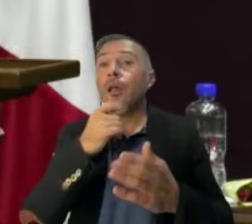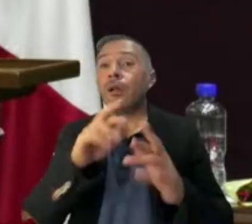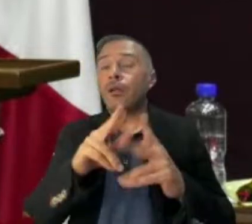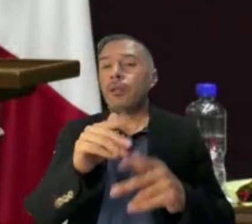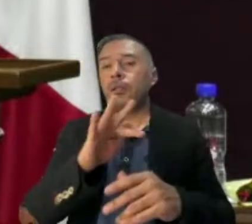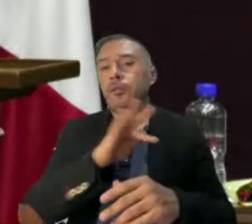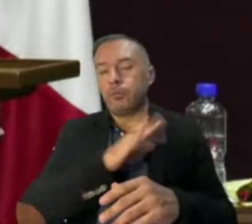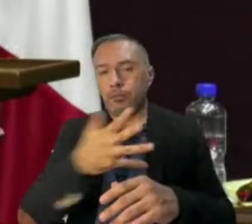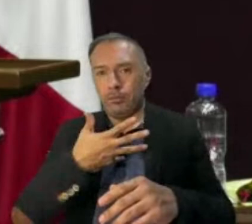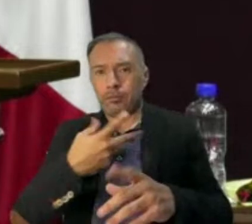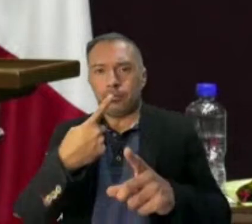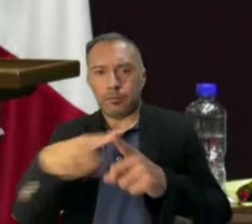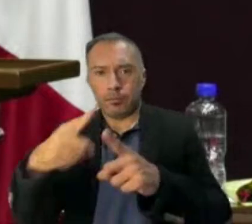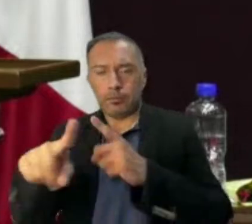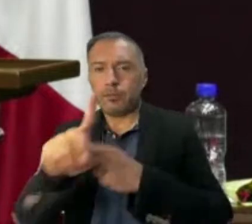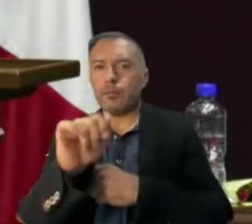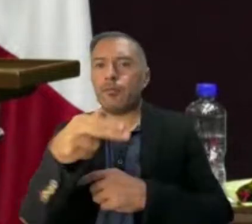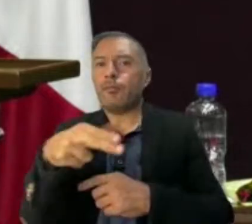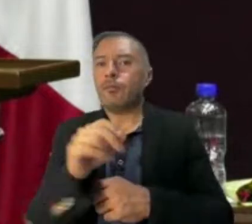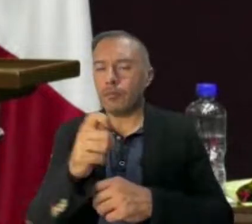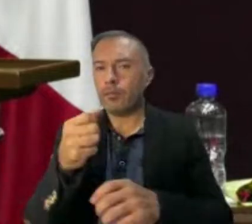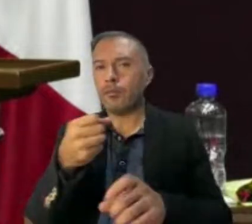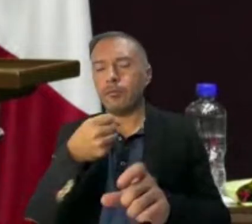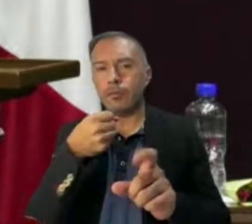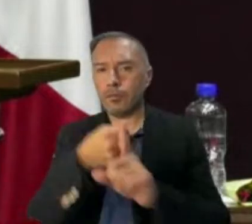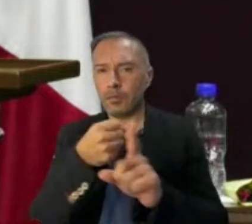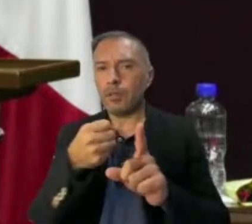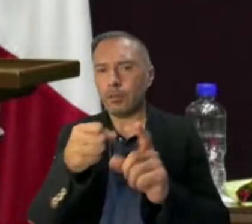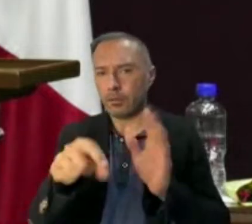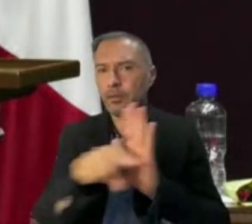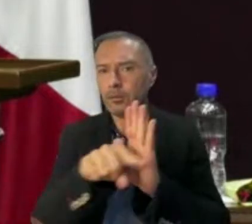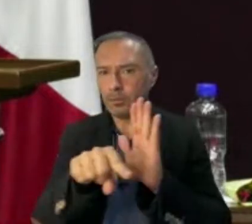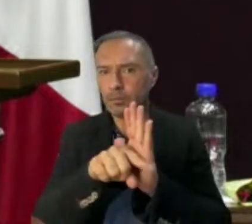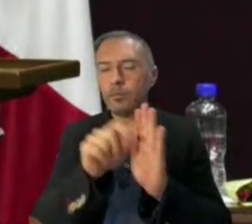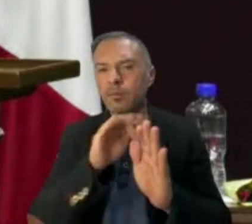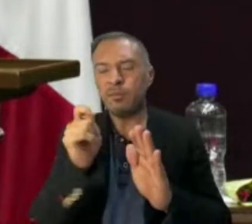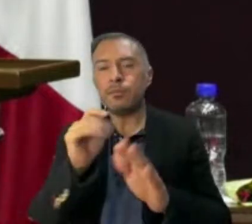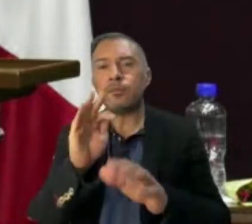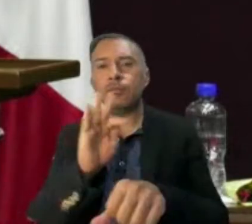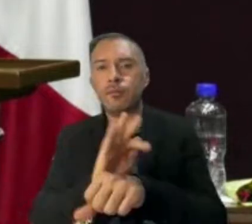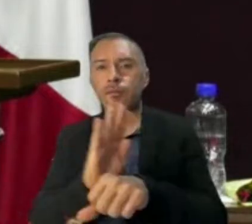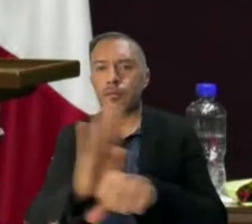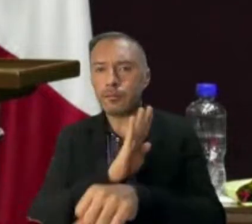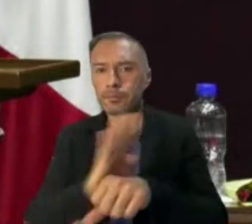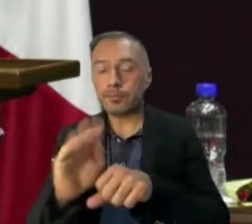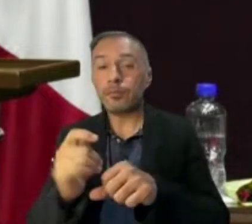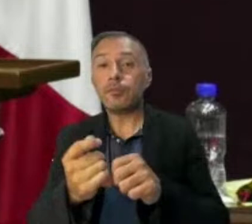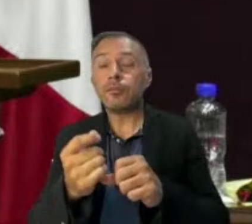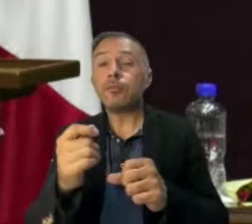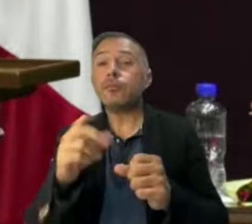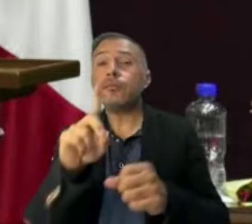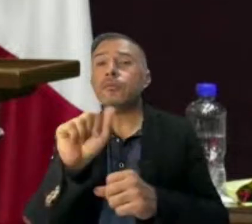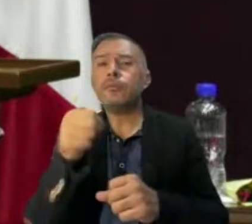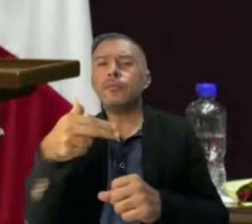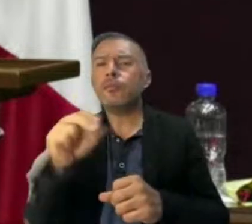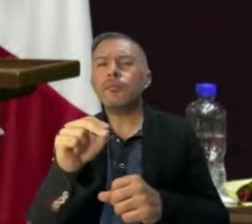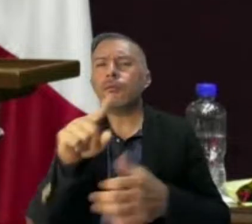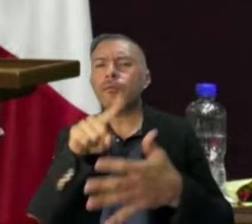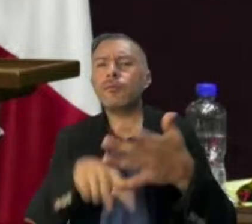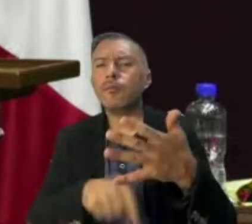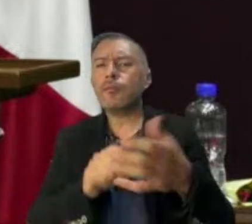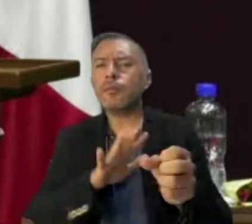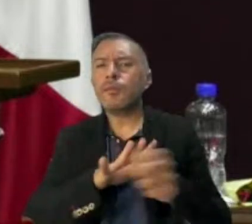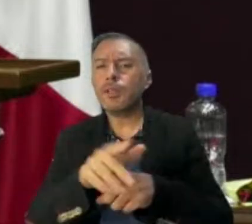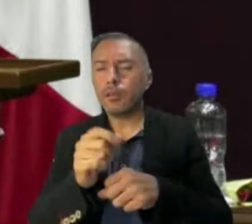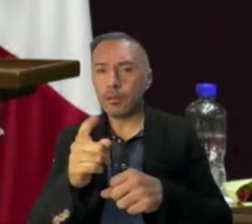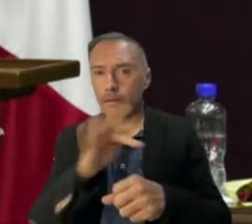de daños y efectos negativos que impactan el bienestar y el funcionamiento de la misma. Algunos de los daños familiares comunes pueden surgir